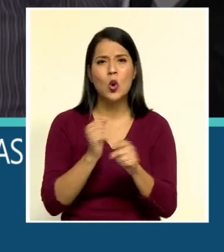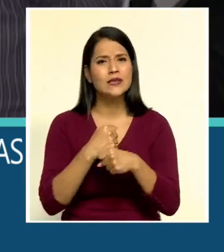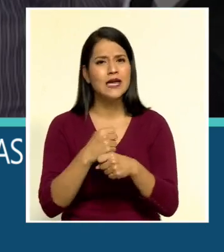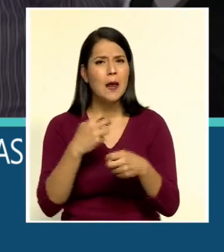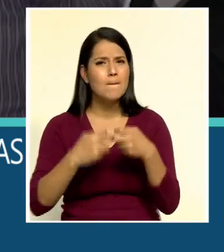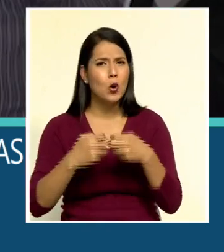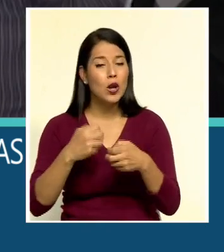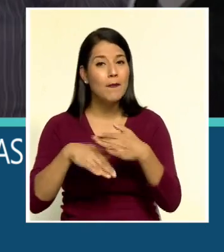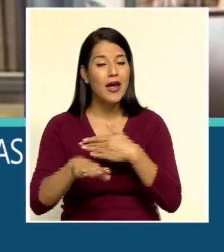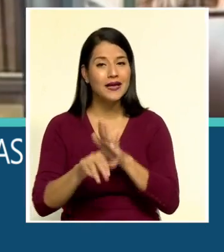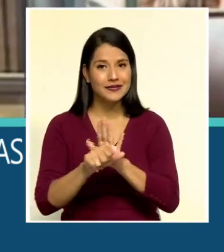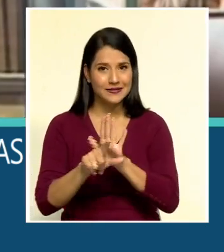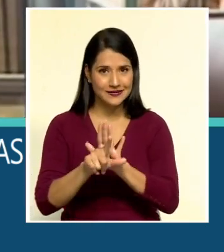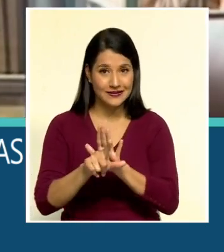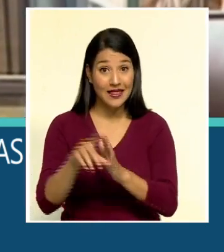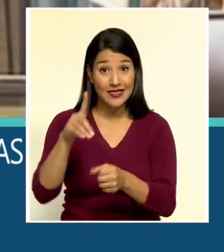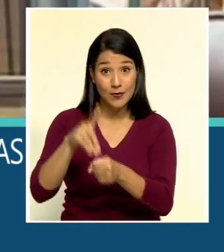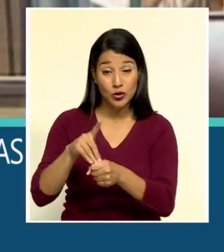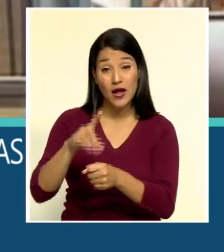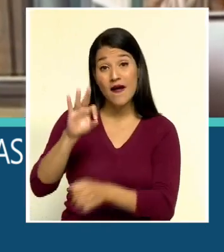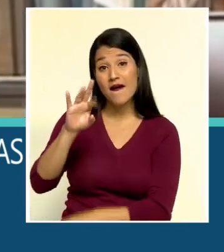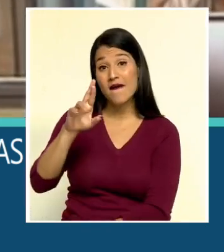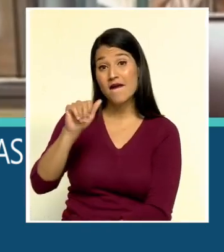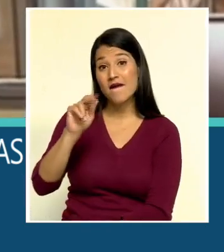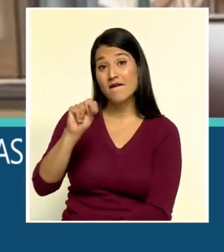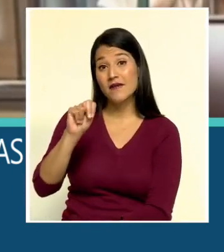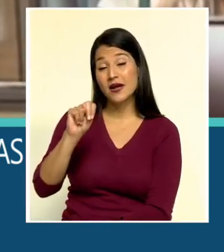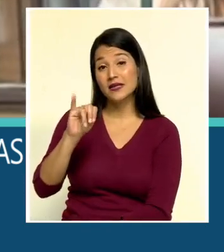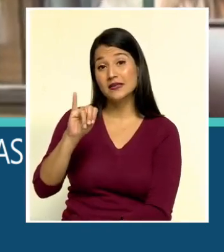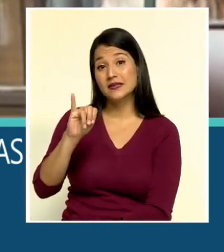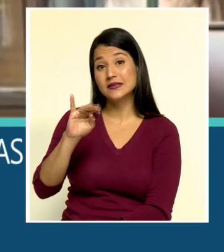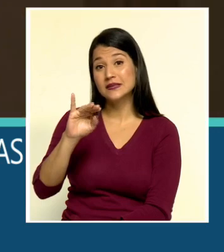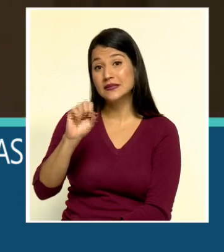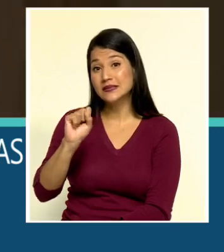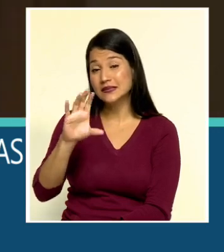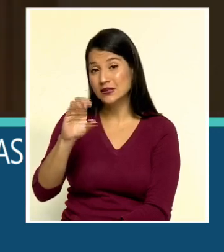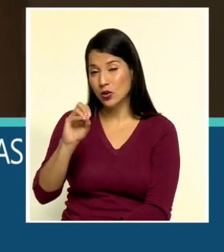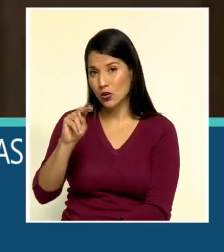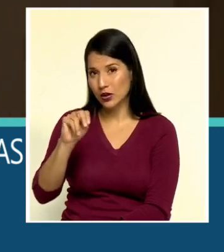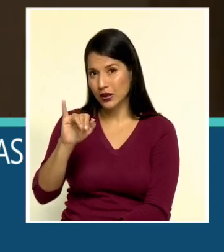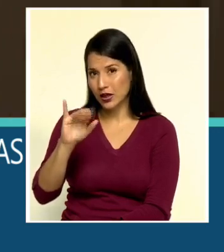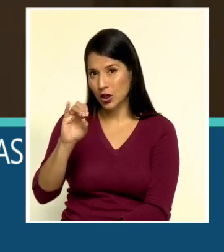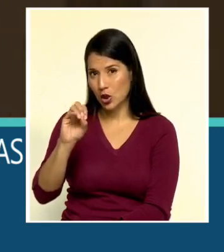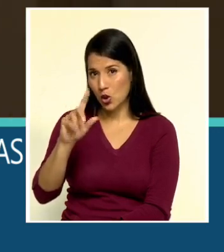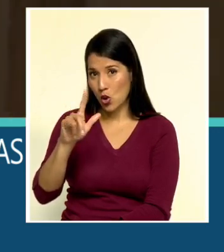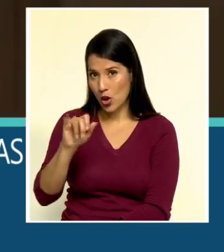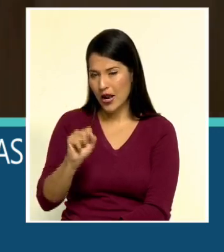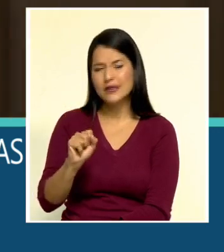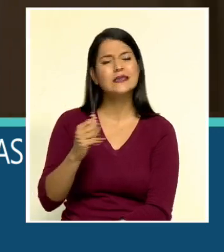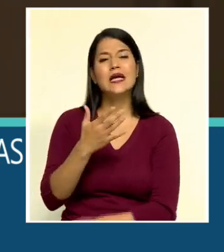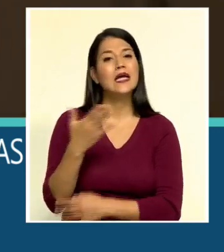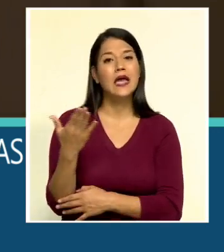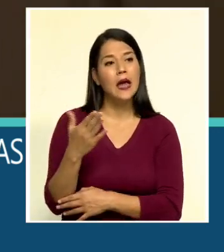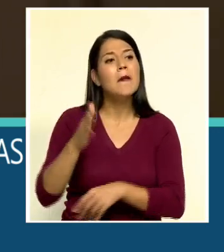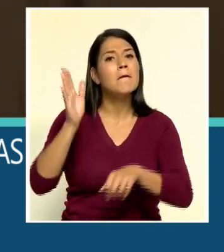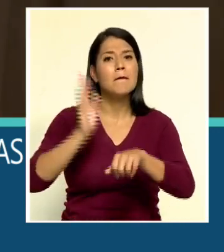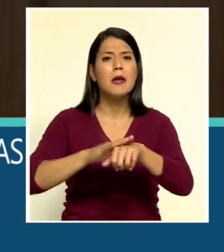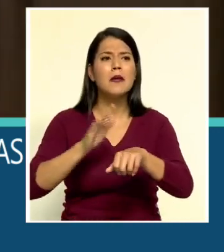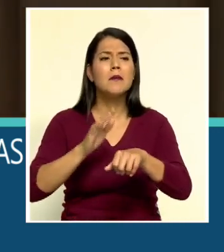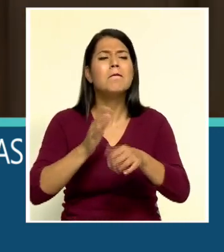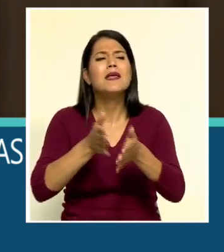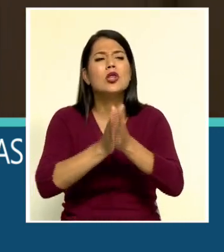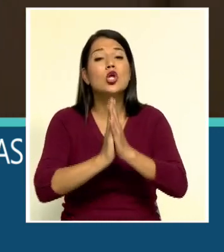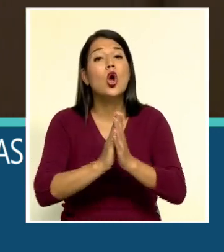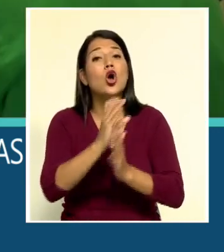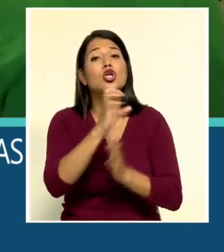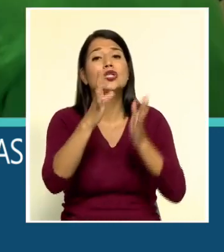Asamblea Legislativa. El diputado Francisco Nicolás tomó la iniciativa del expresidente de permitir que los costarricenses puedan usar un